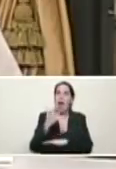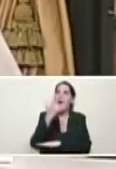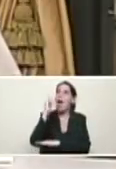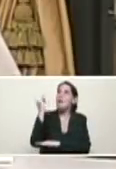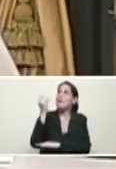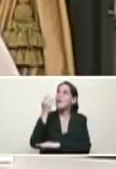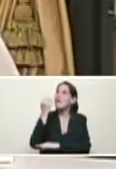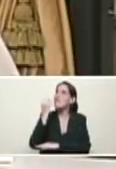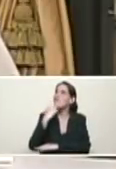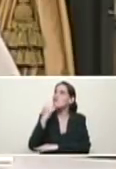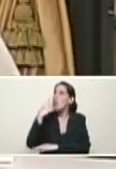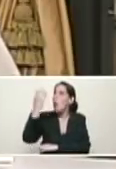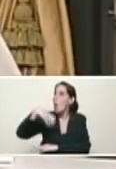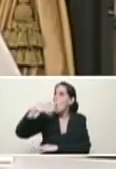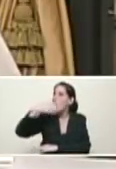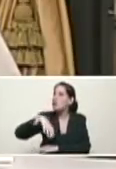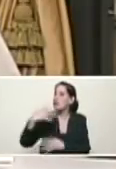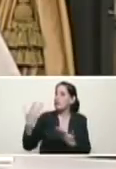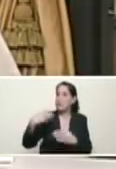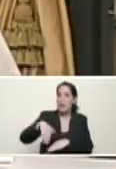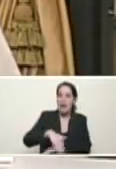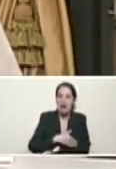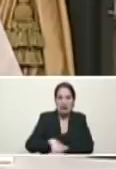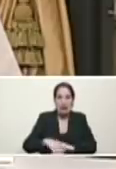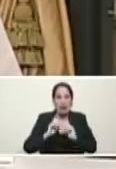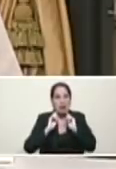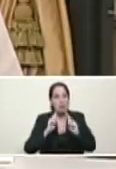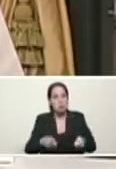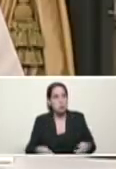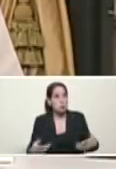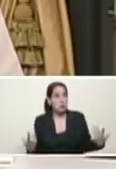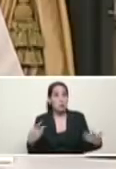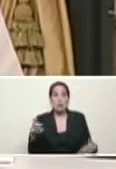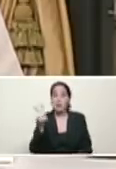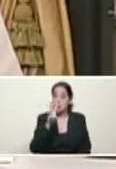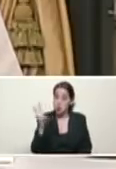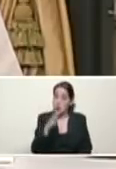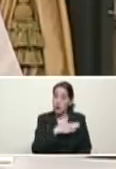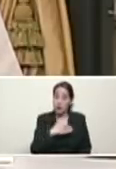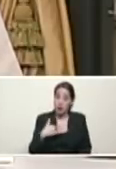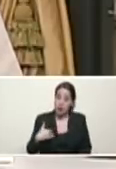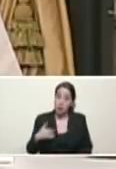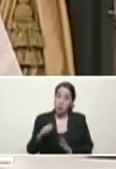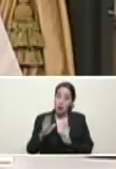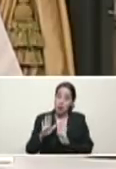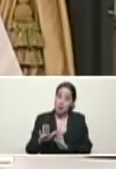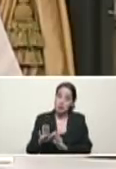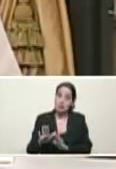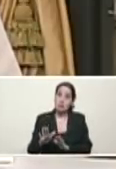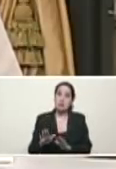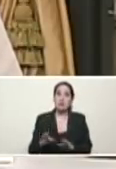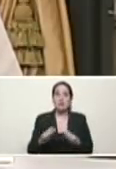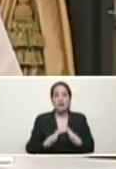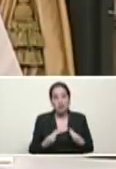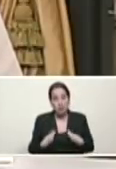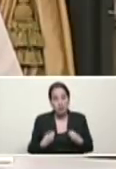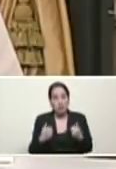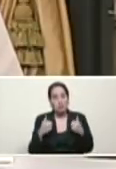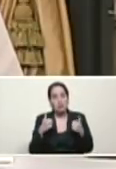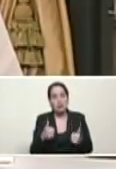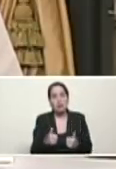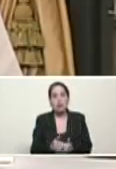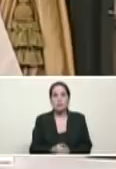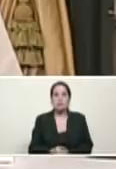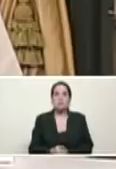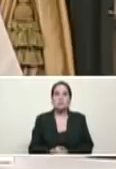frutales en todas las avenidas, calles. Esa es la Venezuela que queremos, ¿verdad? Una Venezuela del vivir viviendo.